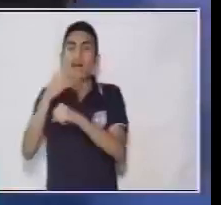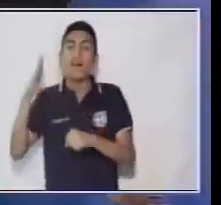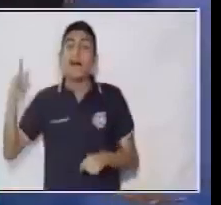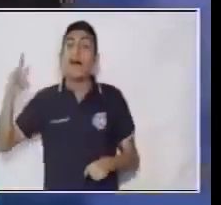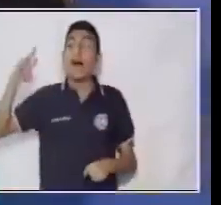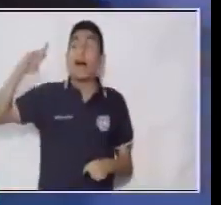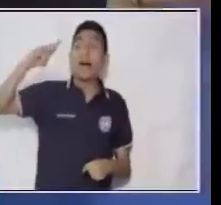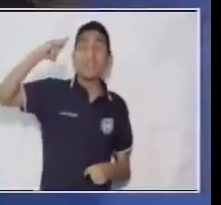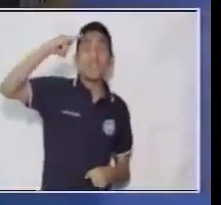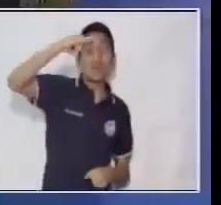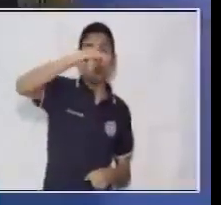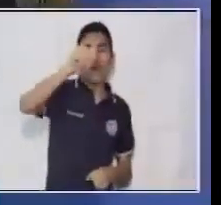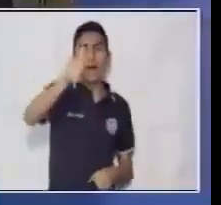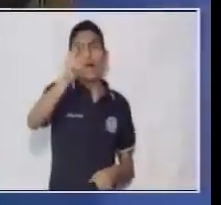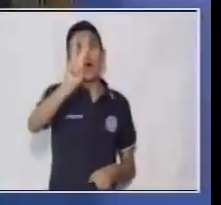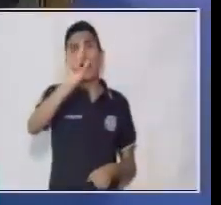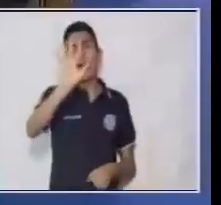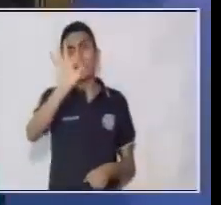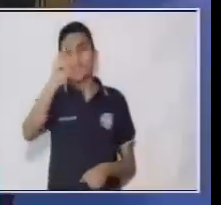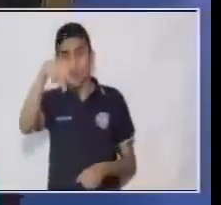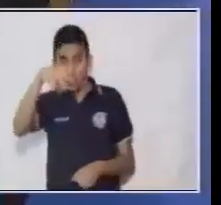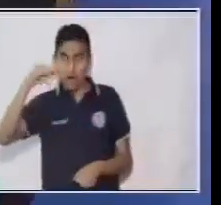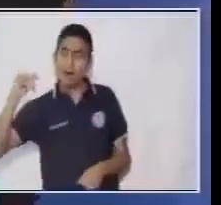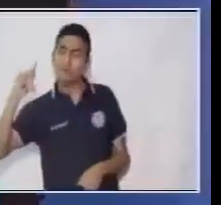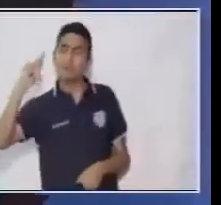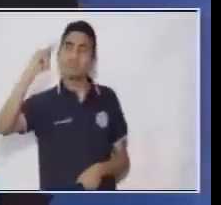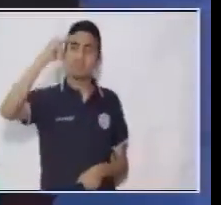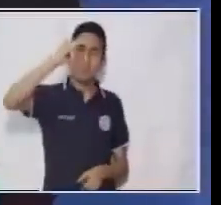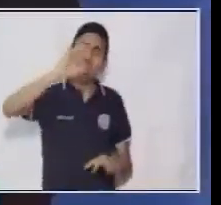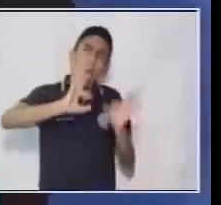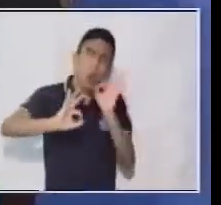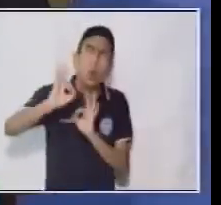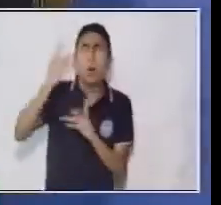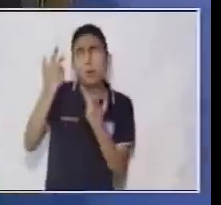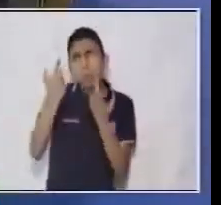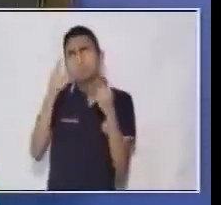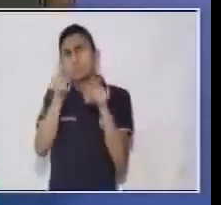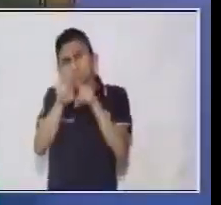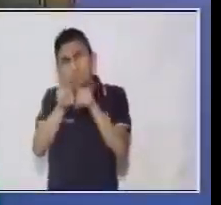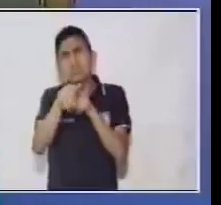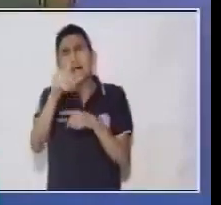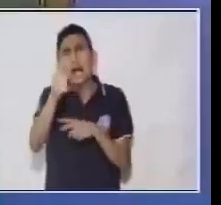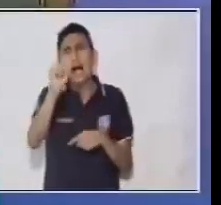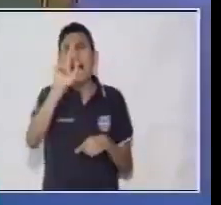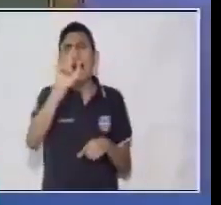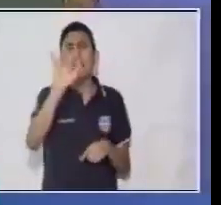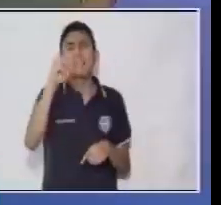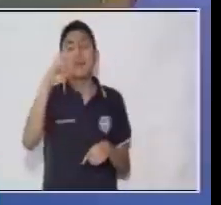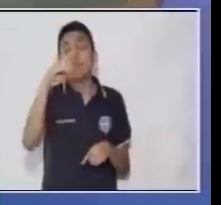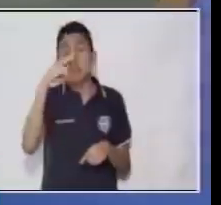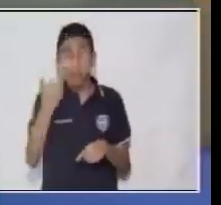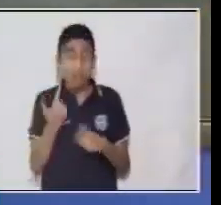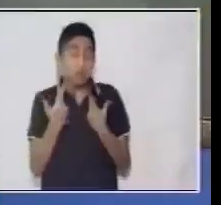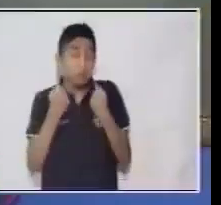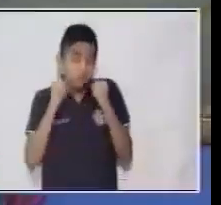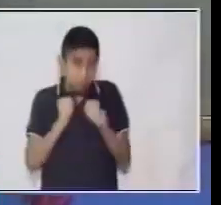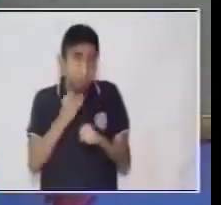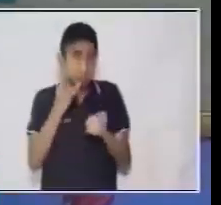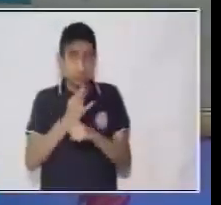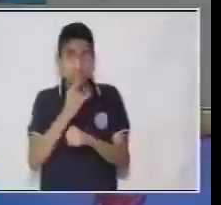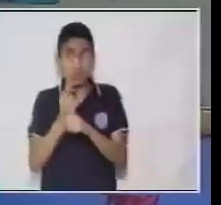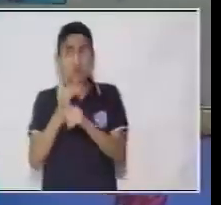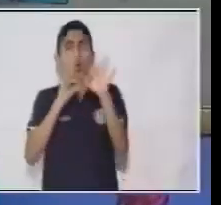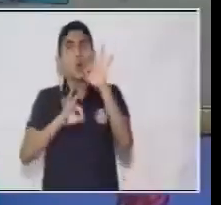un avión, una avioneta puede ser. También podríamos utilizar